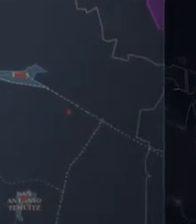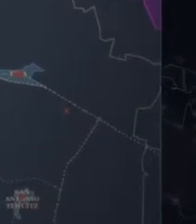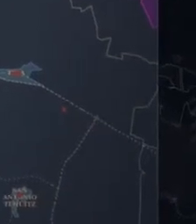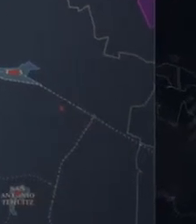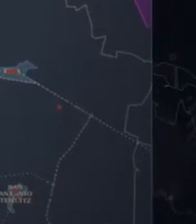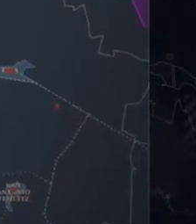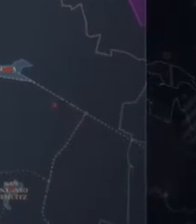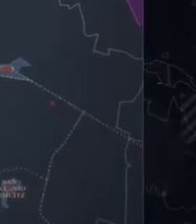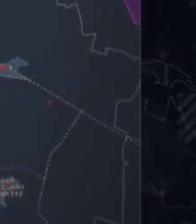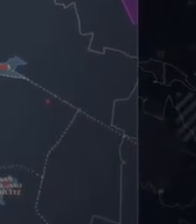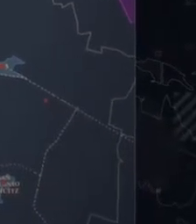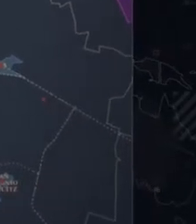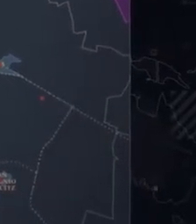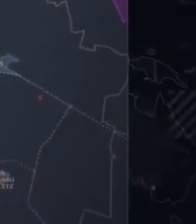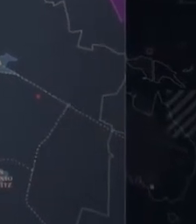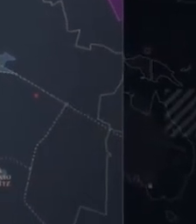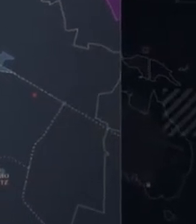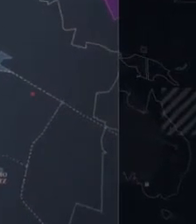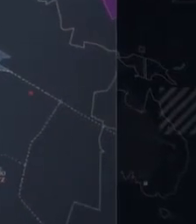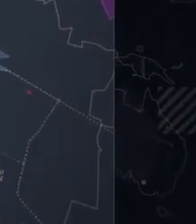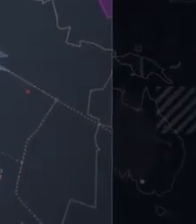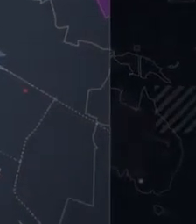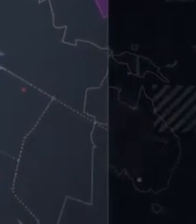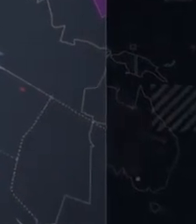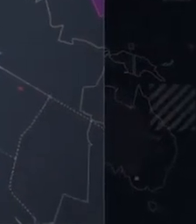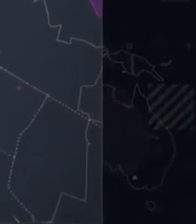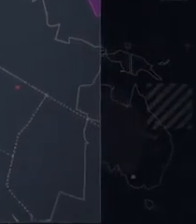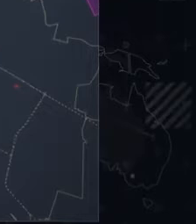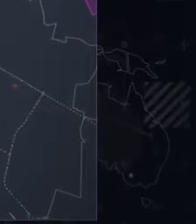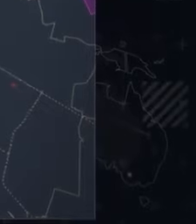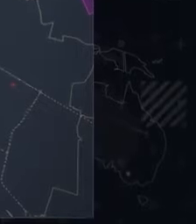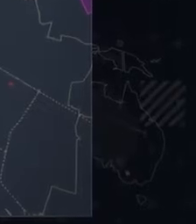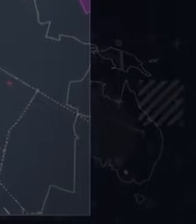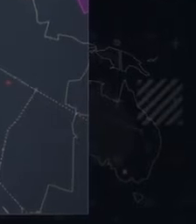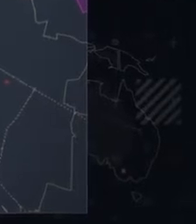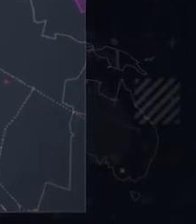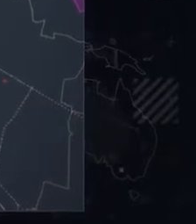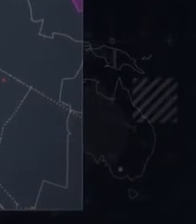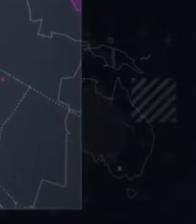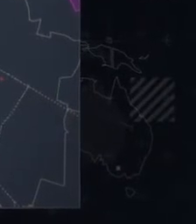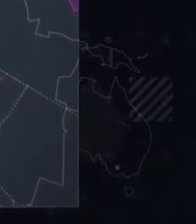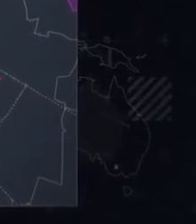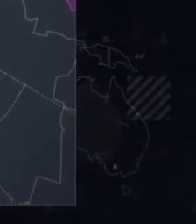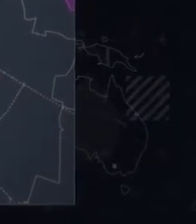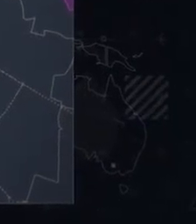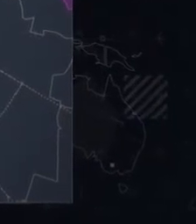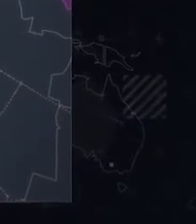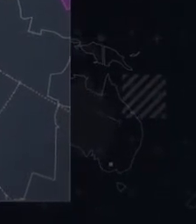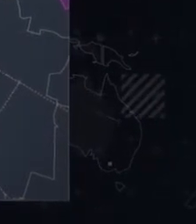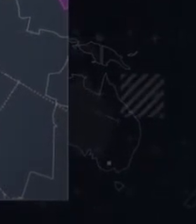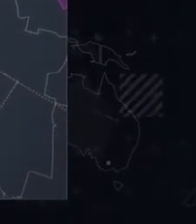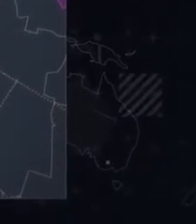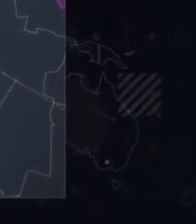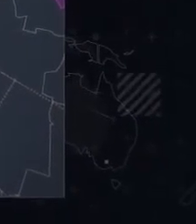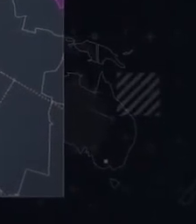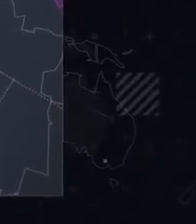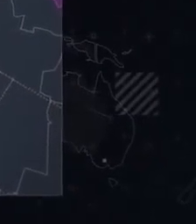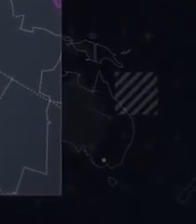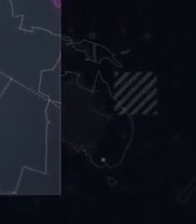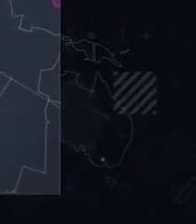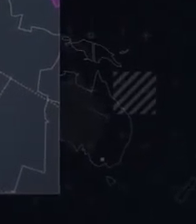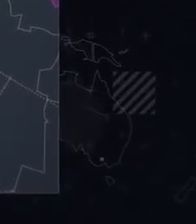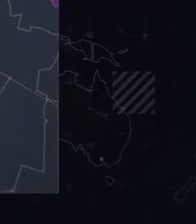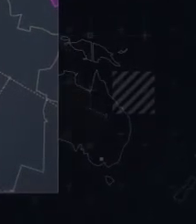40.774 personas contagiadas de coronavirus, casos acumulados al 21 de septiembre, que viven en la zona norte